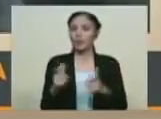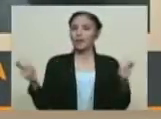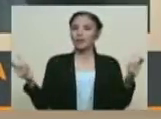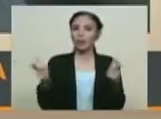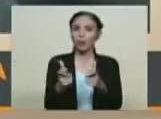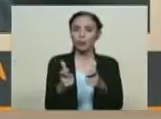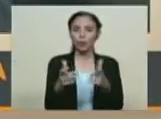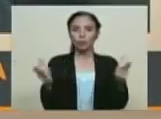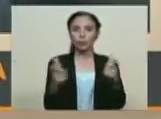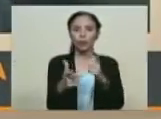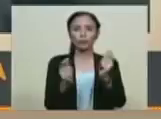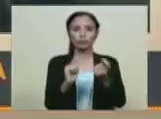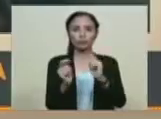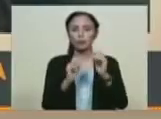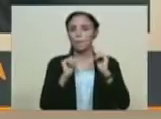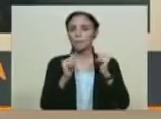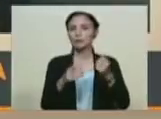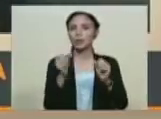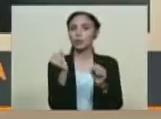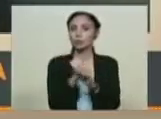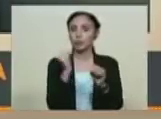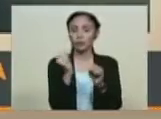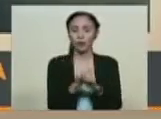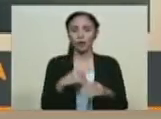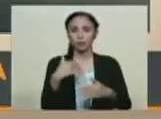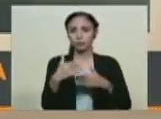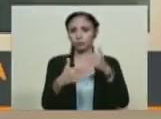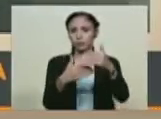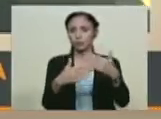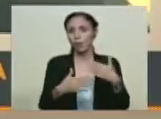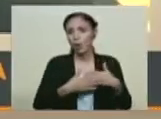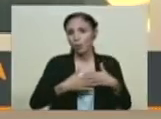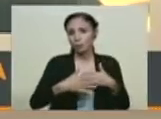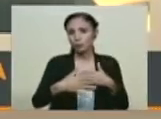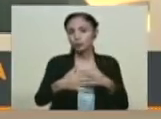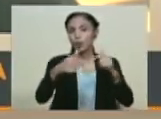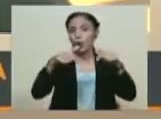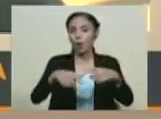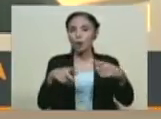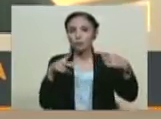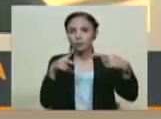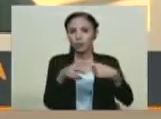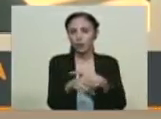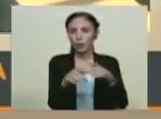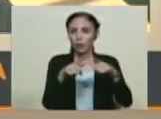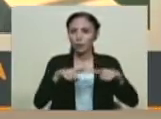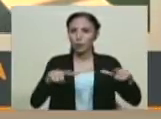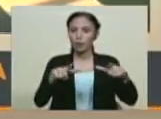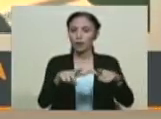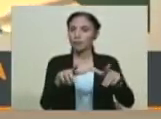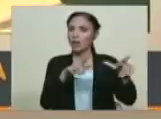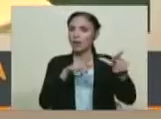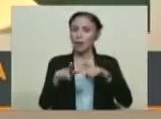equipos, comenzaron a trabajar y estamos en este momento inaugurando e